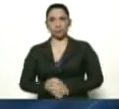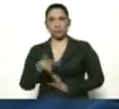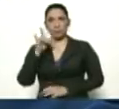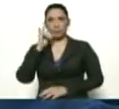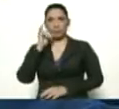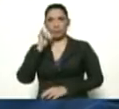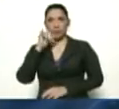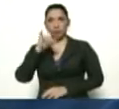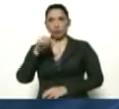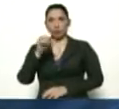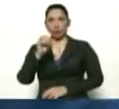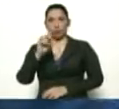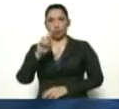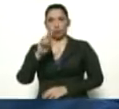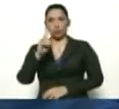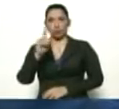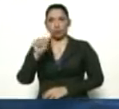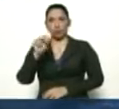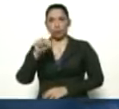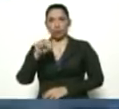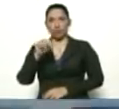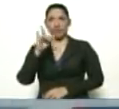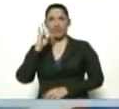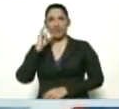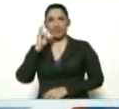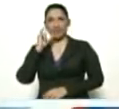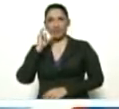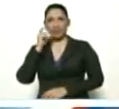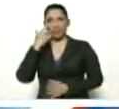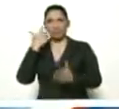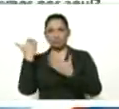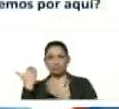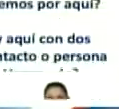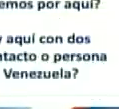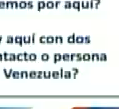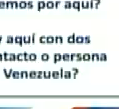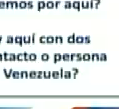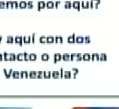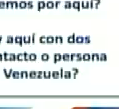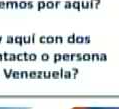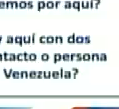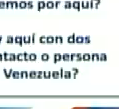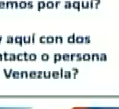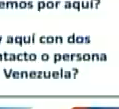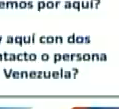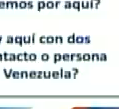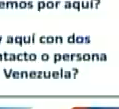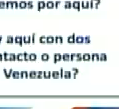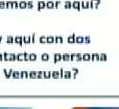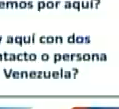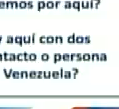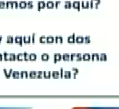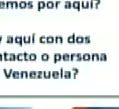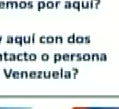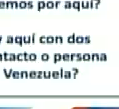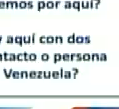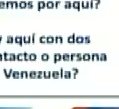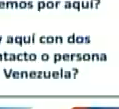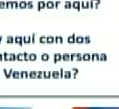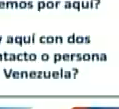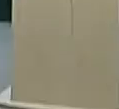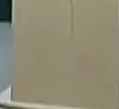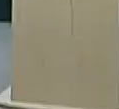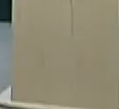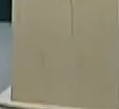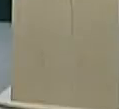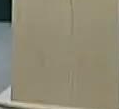de jordan woodrow que era seguida por este desertor desde los tiempos en que estaba entrenándose en rioacha